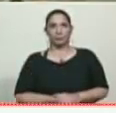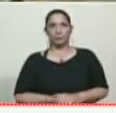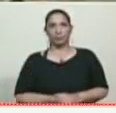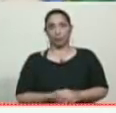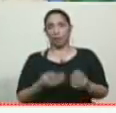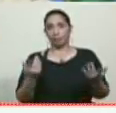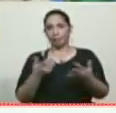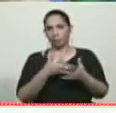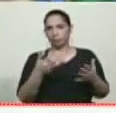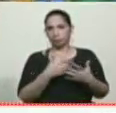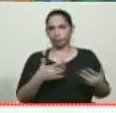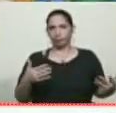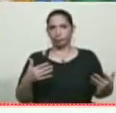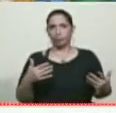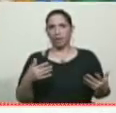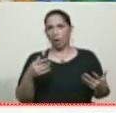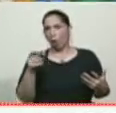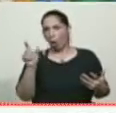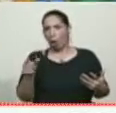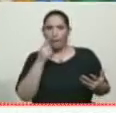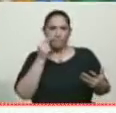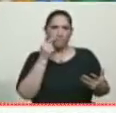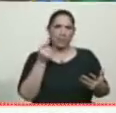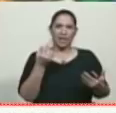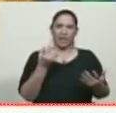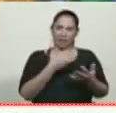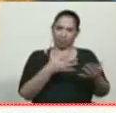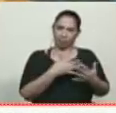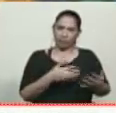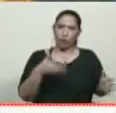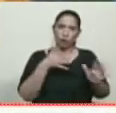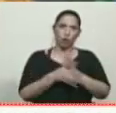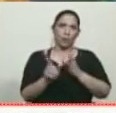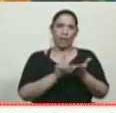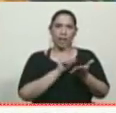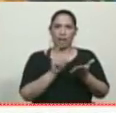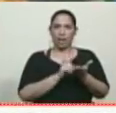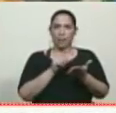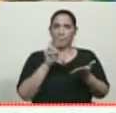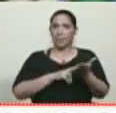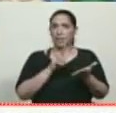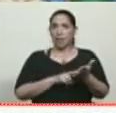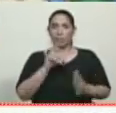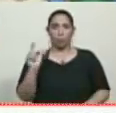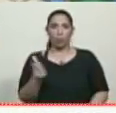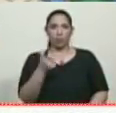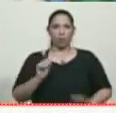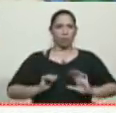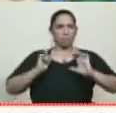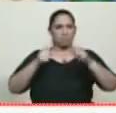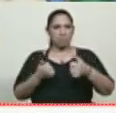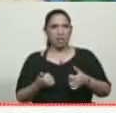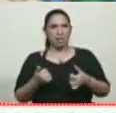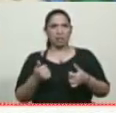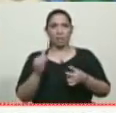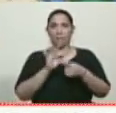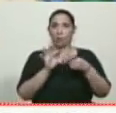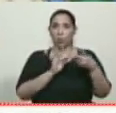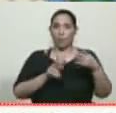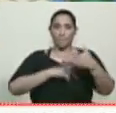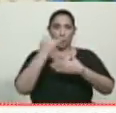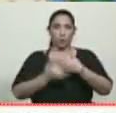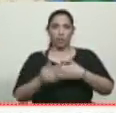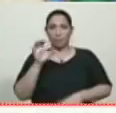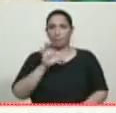sobre eso, Las Edades de Guayana. Y entonces, con esa intendencia empieza a funcionar el proyecto